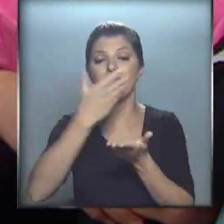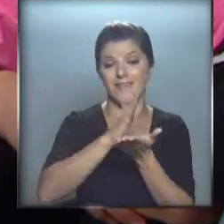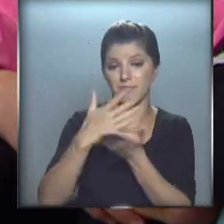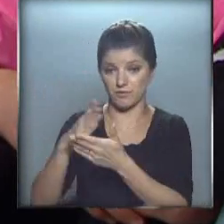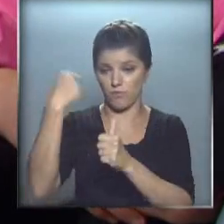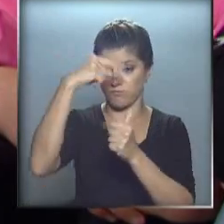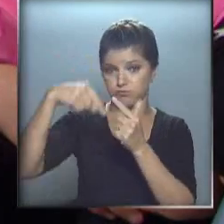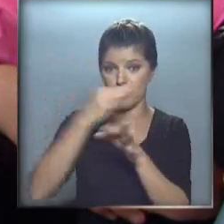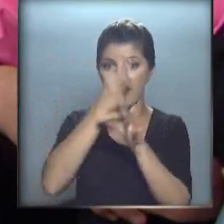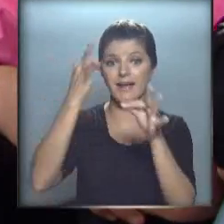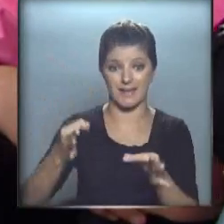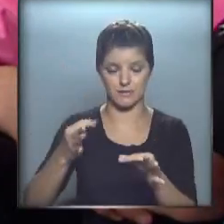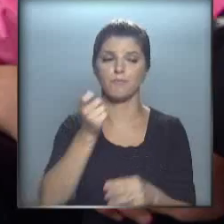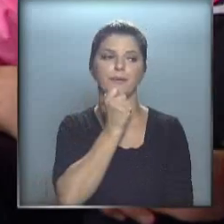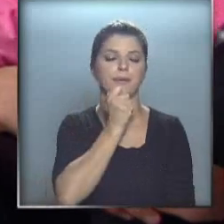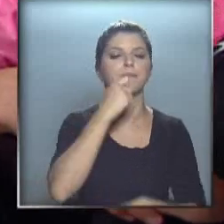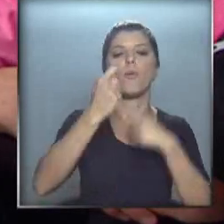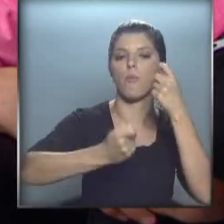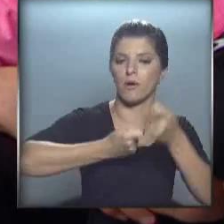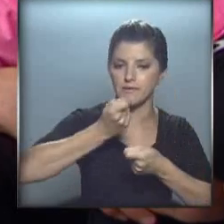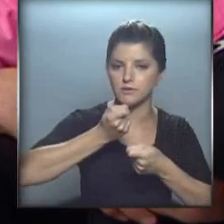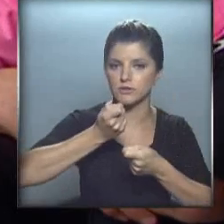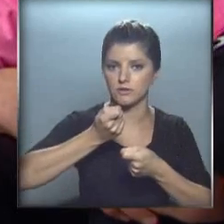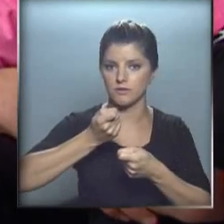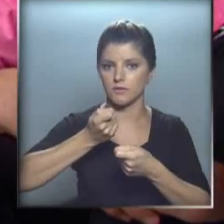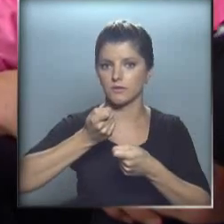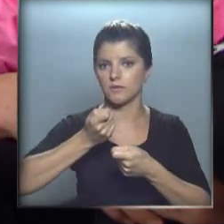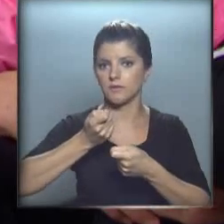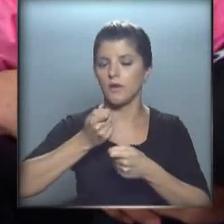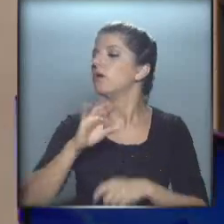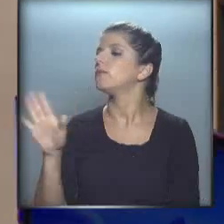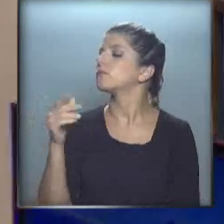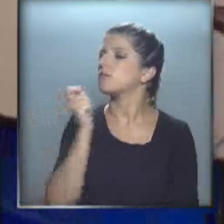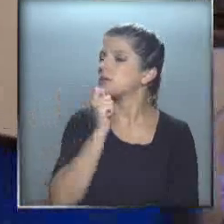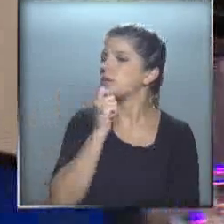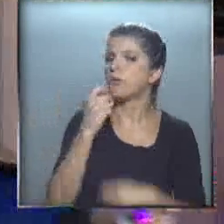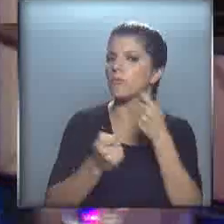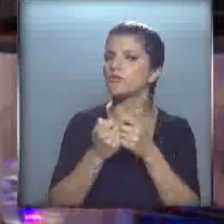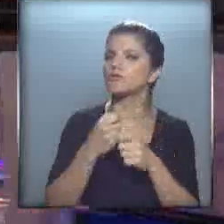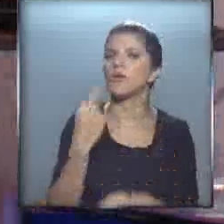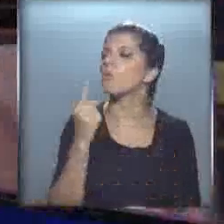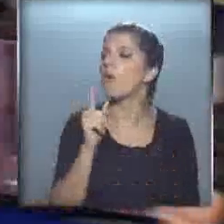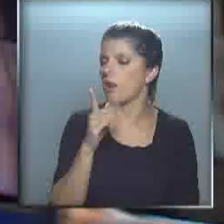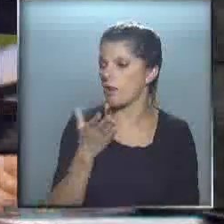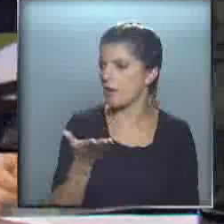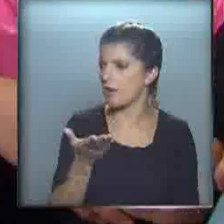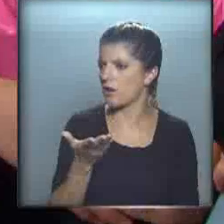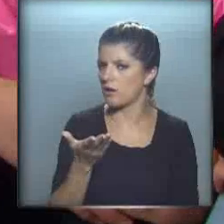que hay. Uh-huh. Ponerle en el boliche, uh-huh. esa de... Tipo, en el boliche, ¿qué tipo de discriminación hay que vos ponele sientas